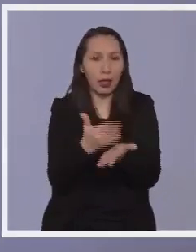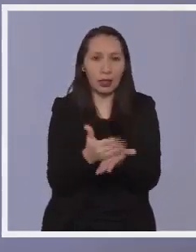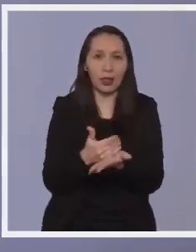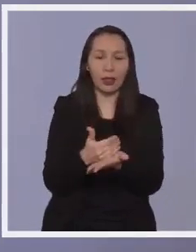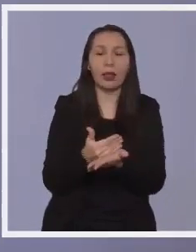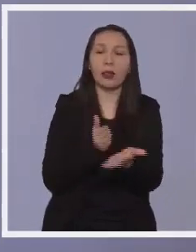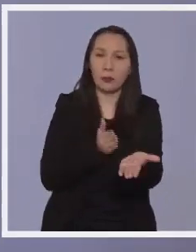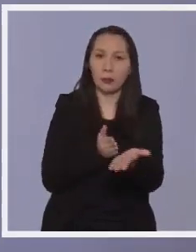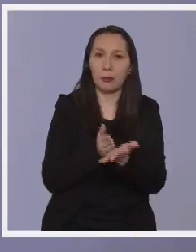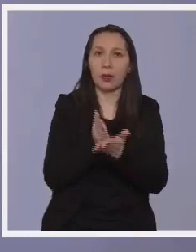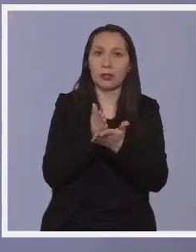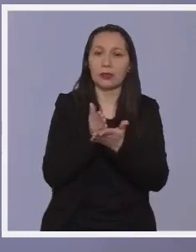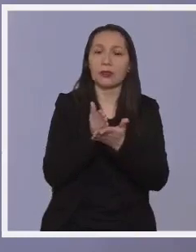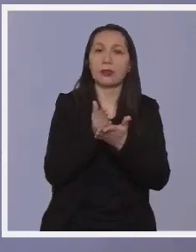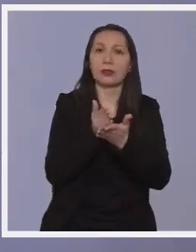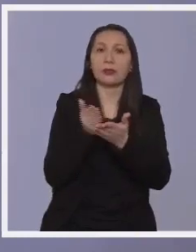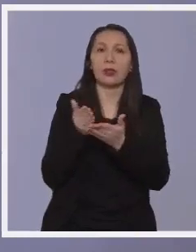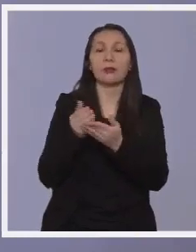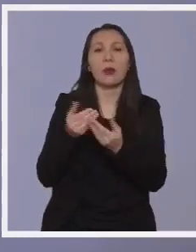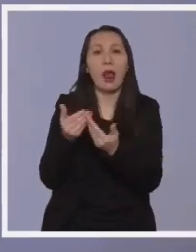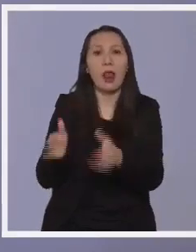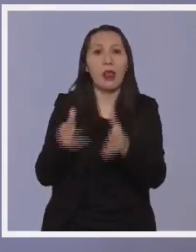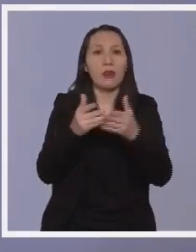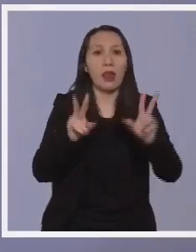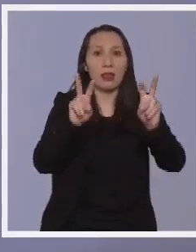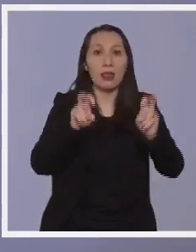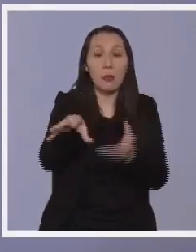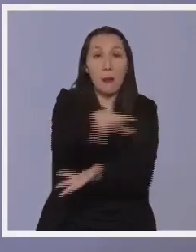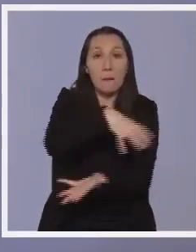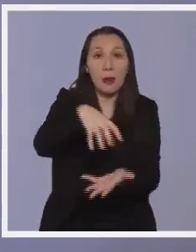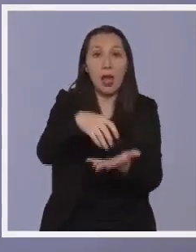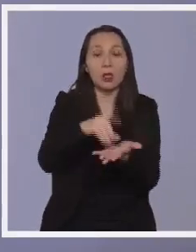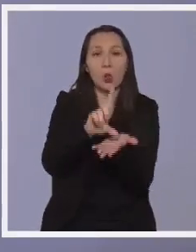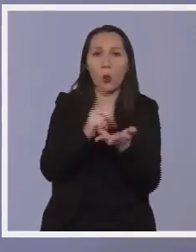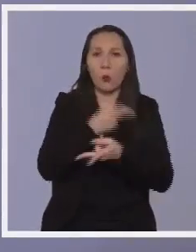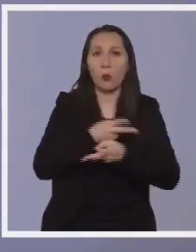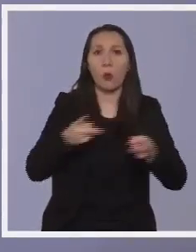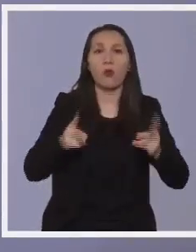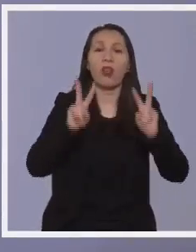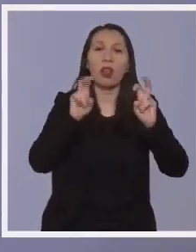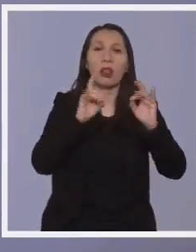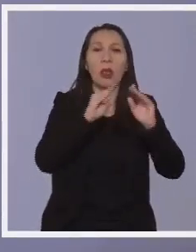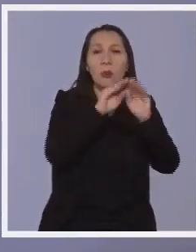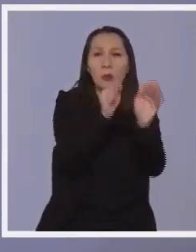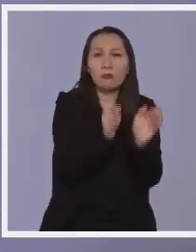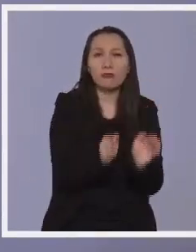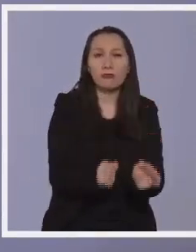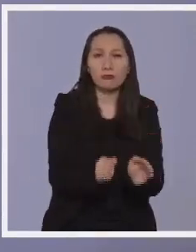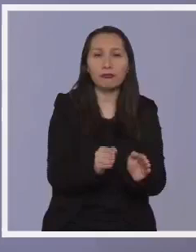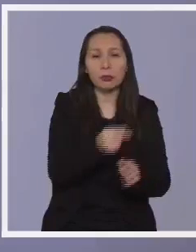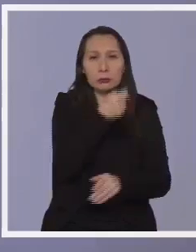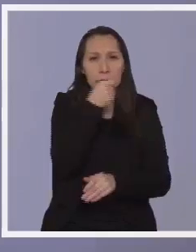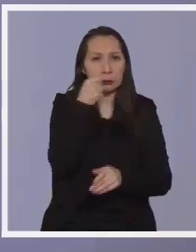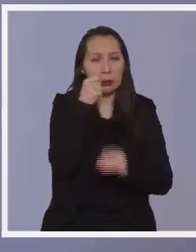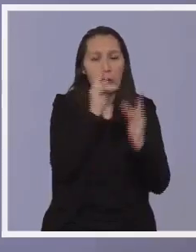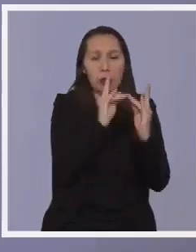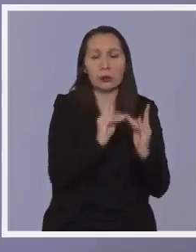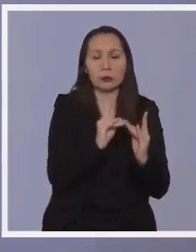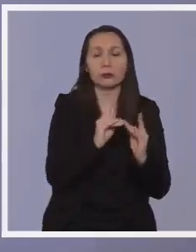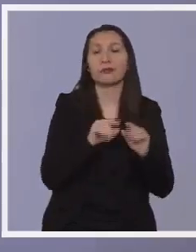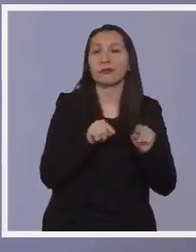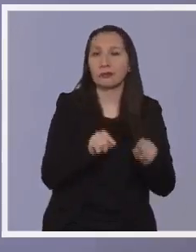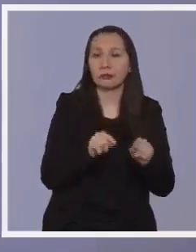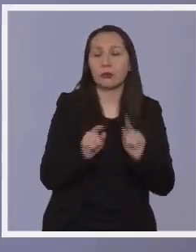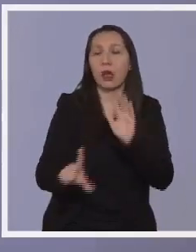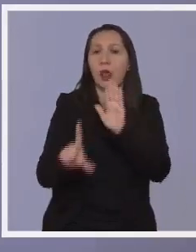para empezar a liberar a las plazas y espacios públicos de los mausoleos narcos y tener una legislación que nos